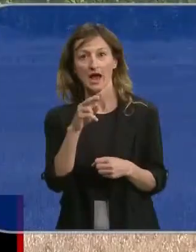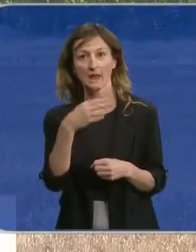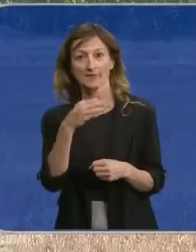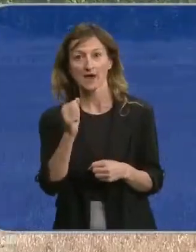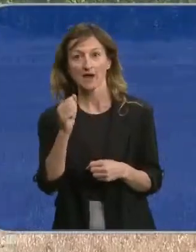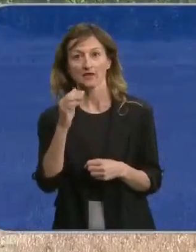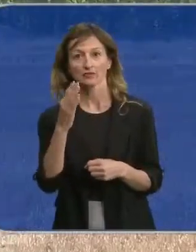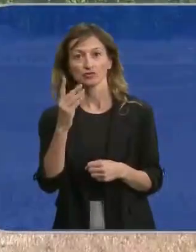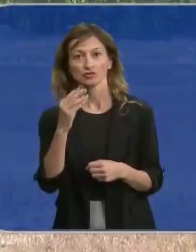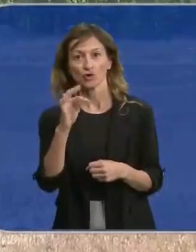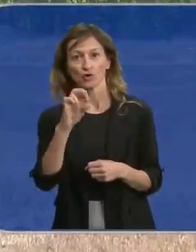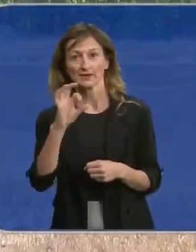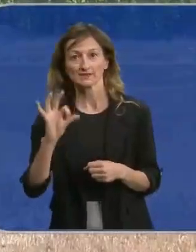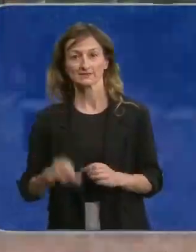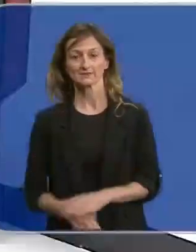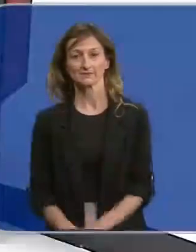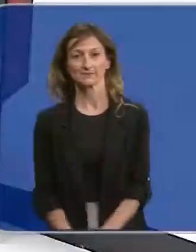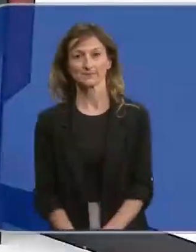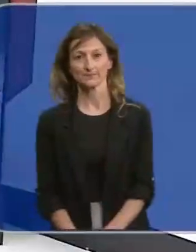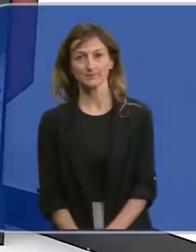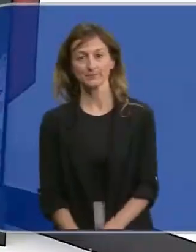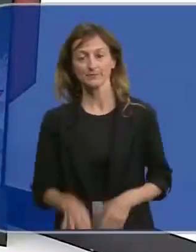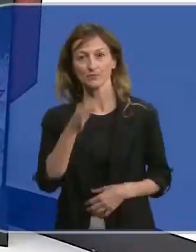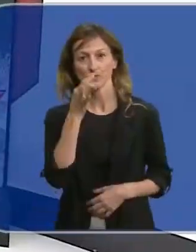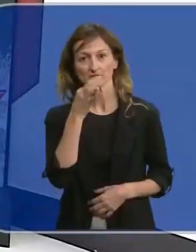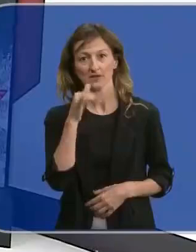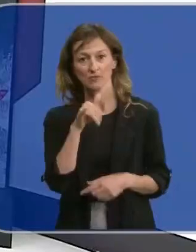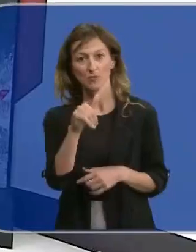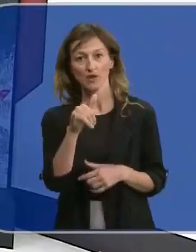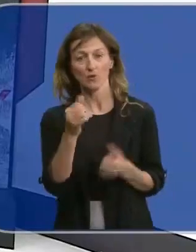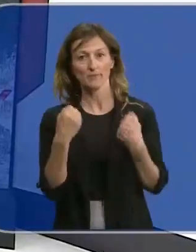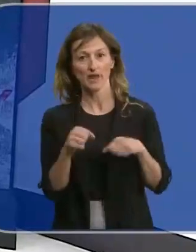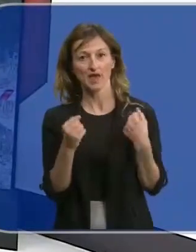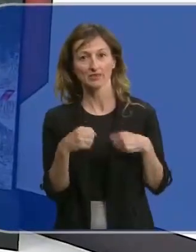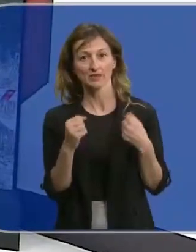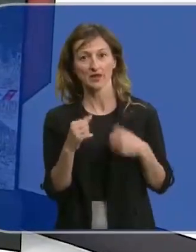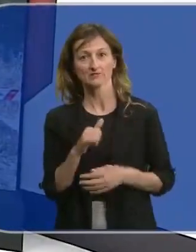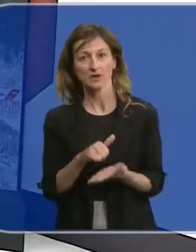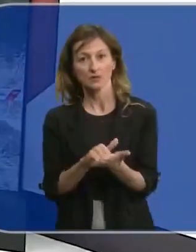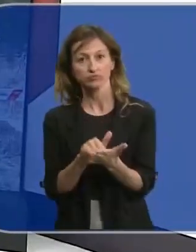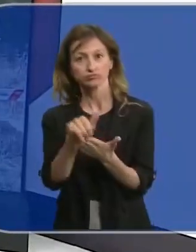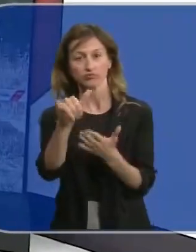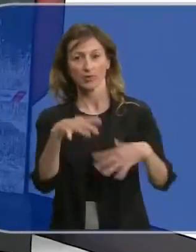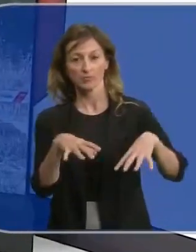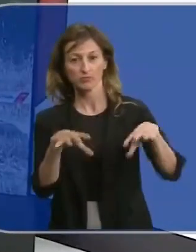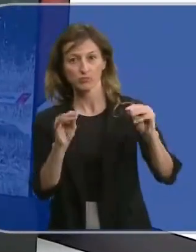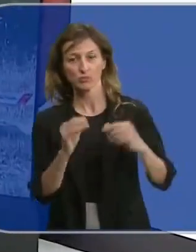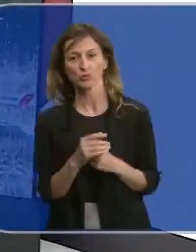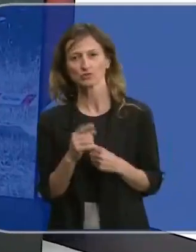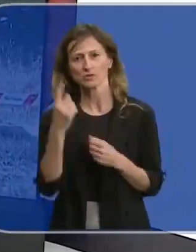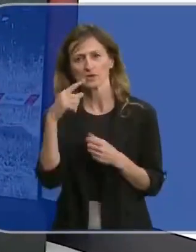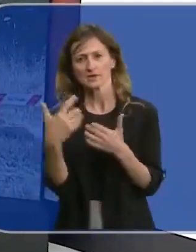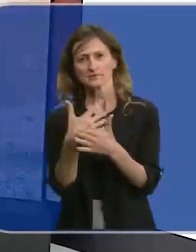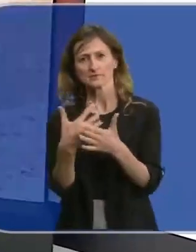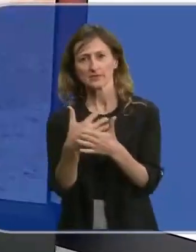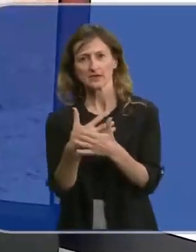de las torres Buenas tardes era un vuelo en prácticas que había despegado del aeropuerto de Burgos qué más sabemos